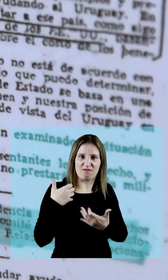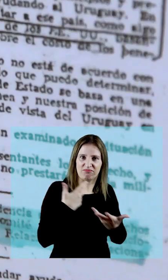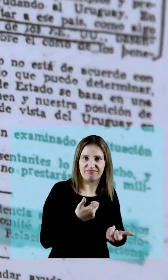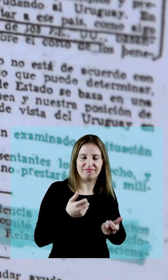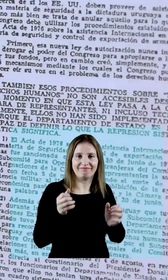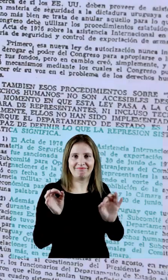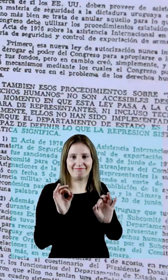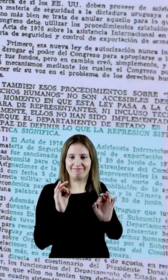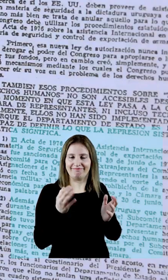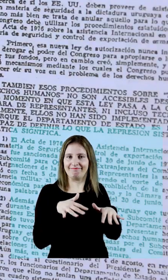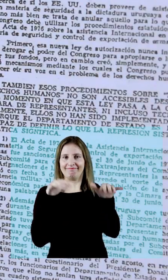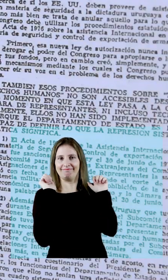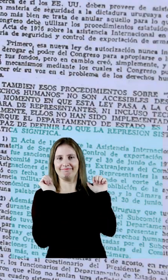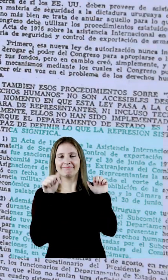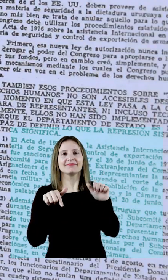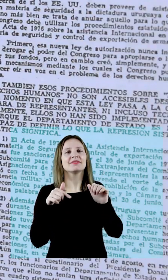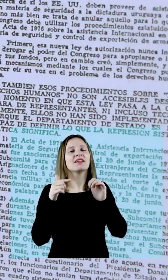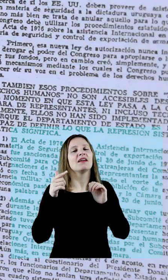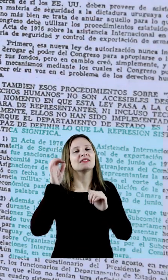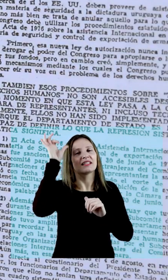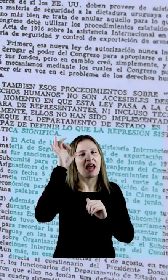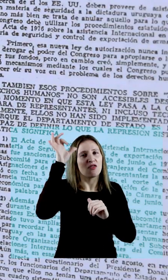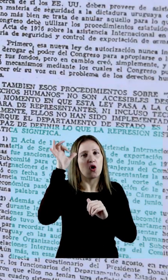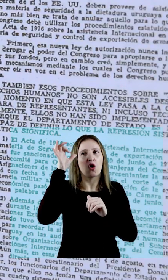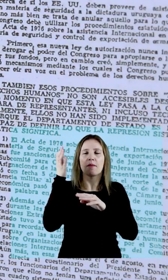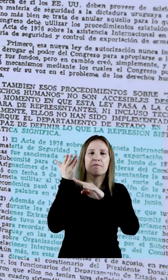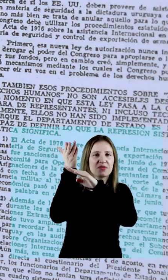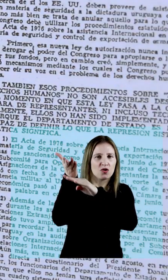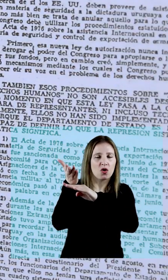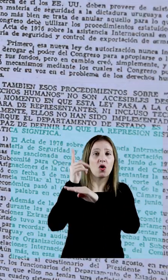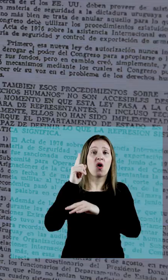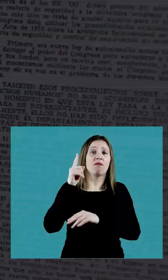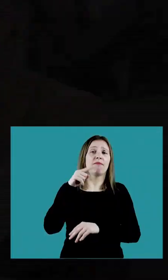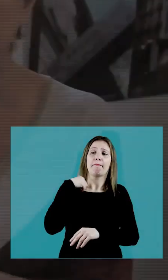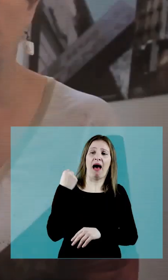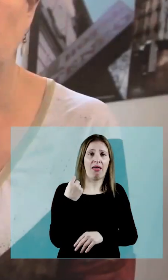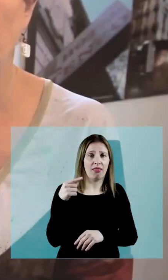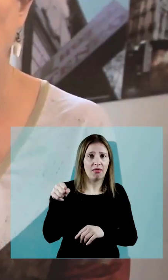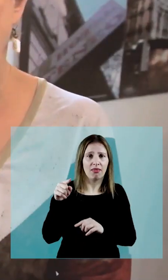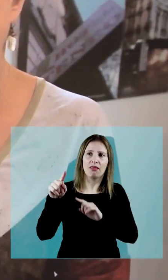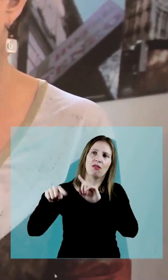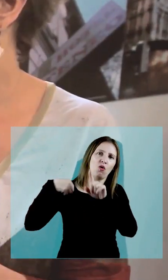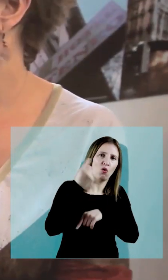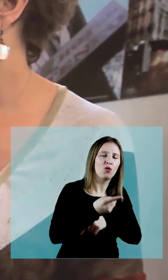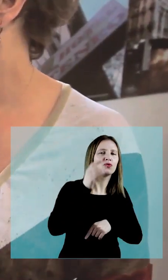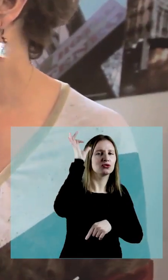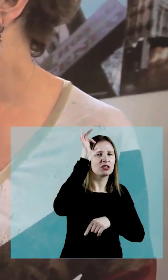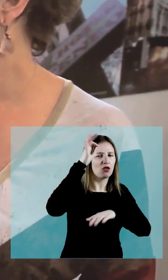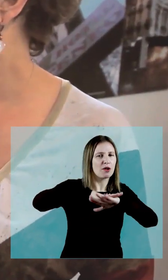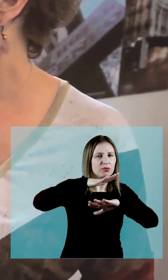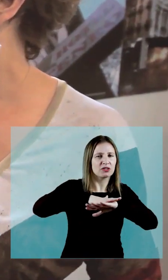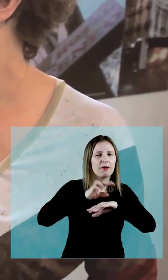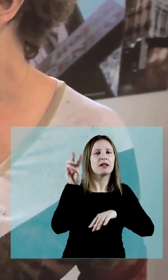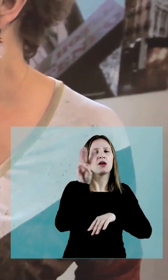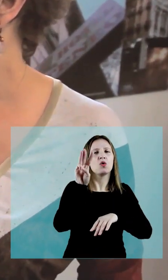sido iniciada por el senador Selmar Michelini y luego de su asesinato la continuó el senador Wilson Ferreira